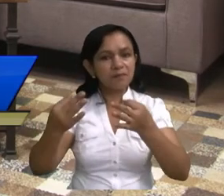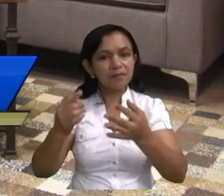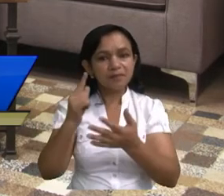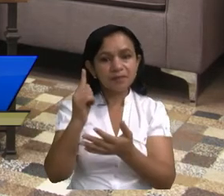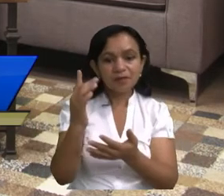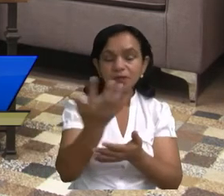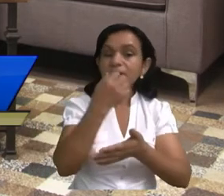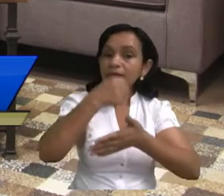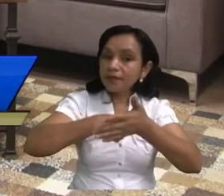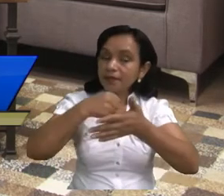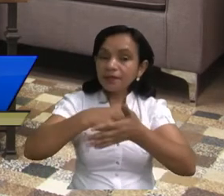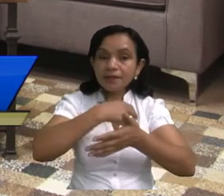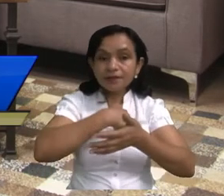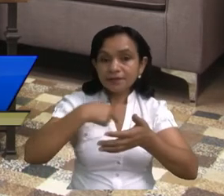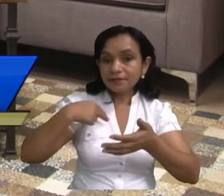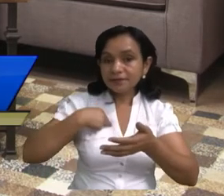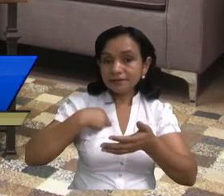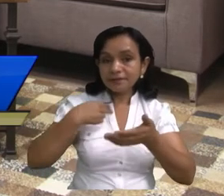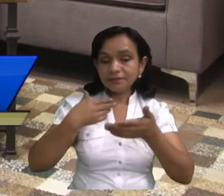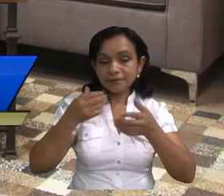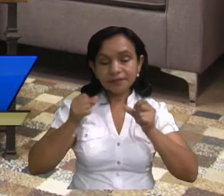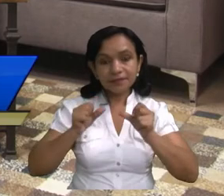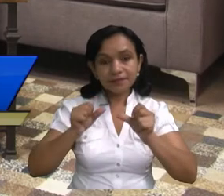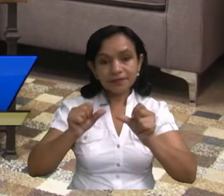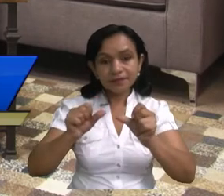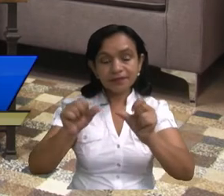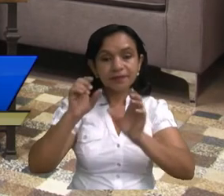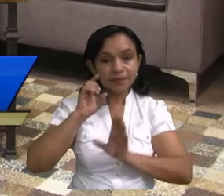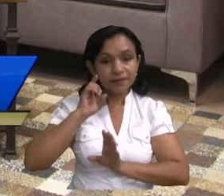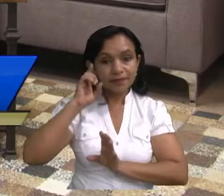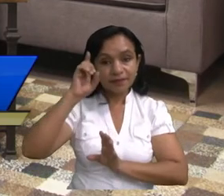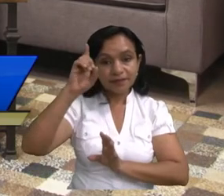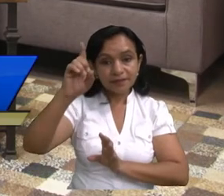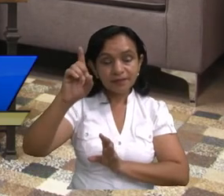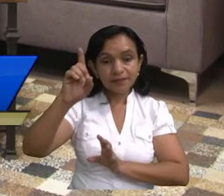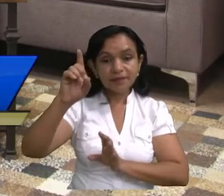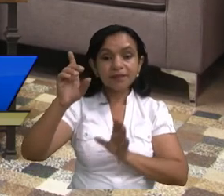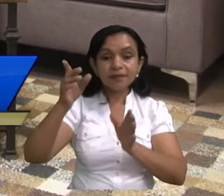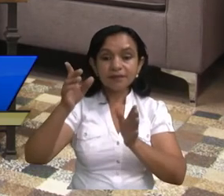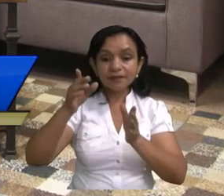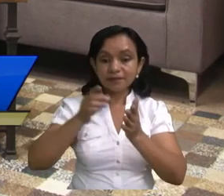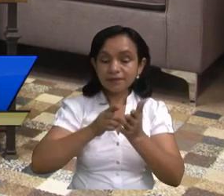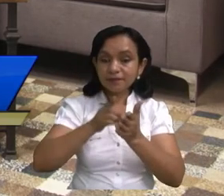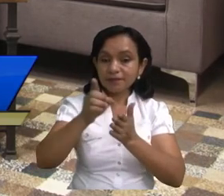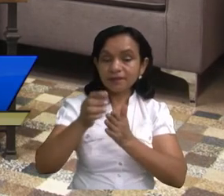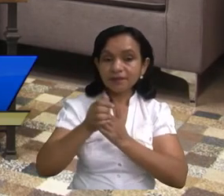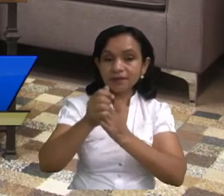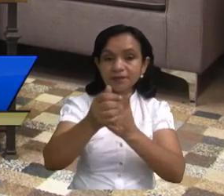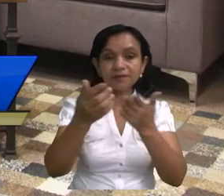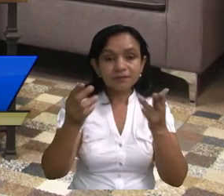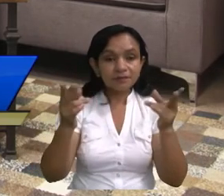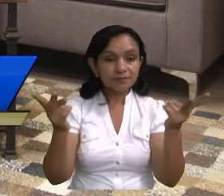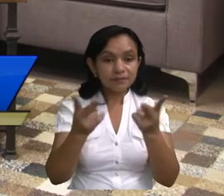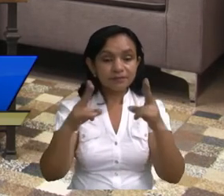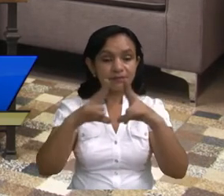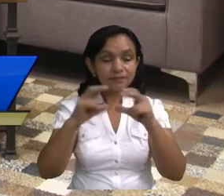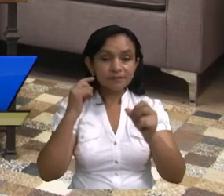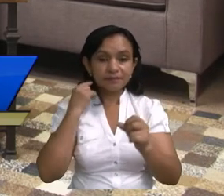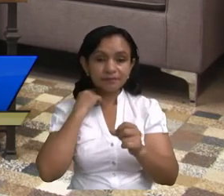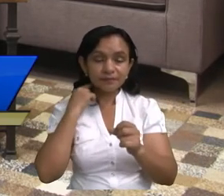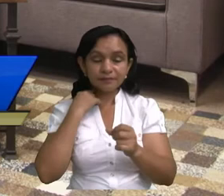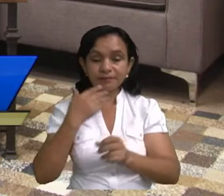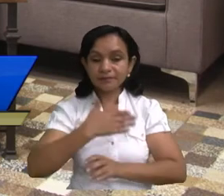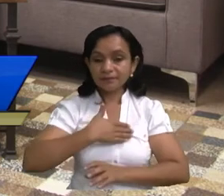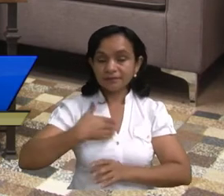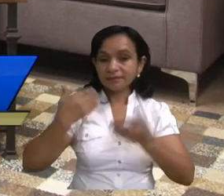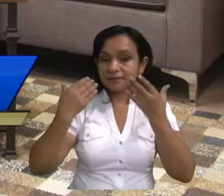que se está haciendo por continuar en el desarrollo y en esa senda pues que ha traído el país de siempre dar mejores